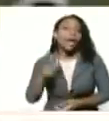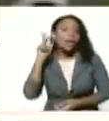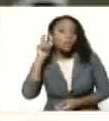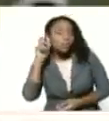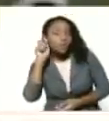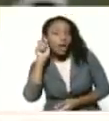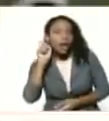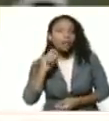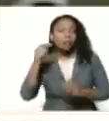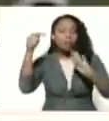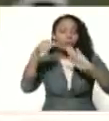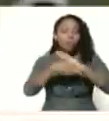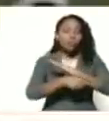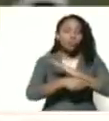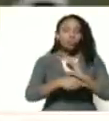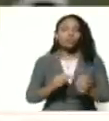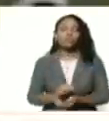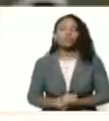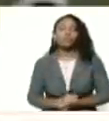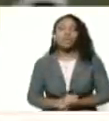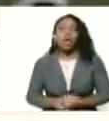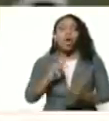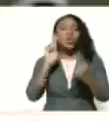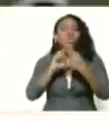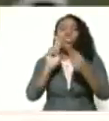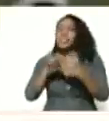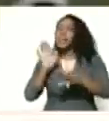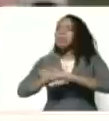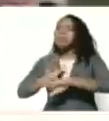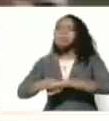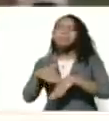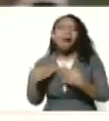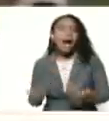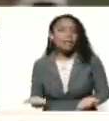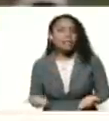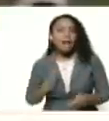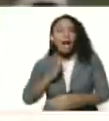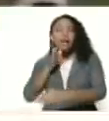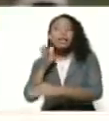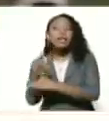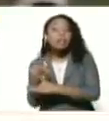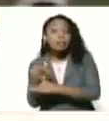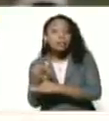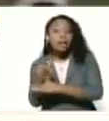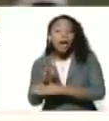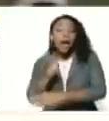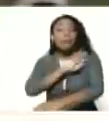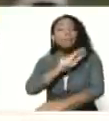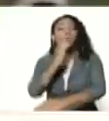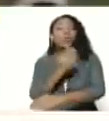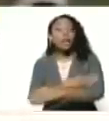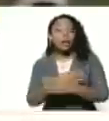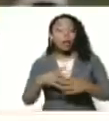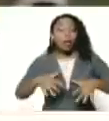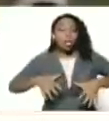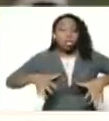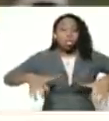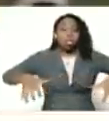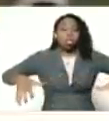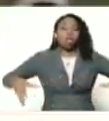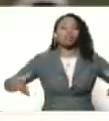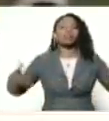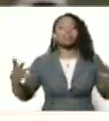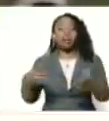profundo, de conocer las necesidades y de ir con todo el poder y la riqueza del Estado, con todo